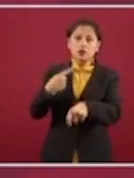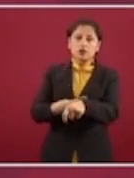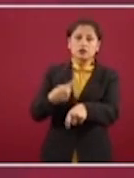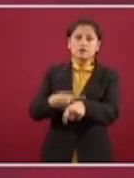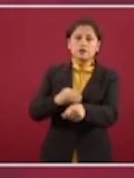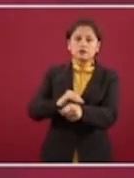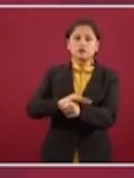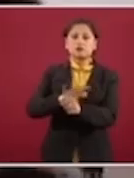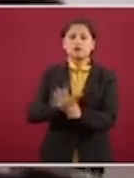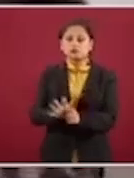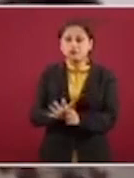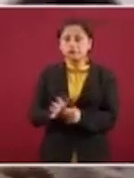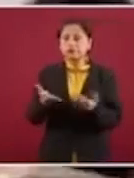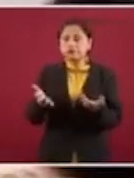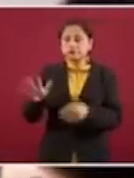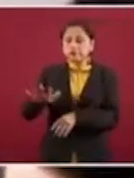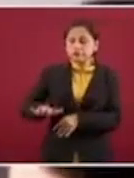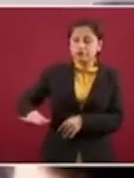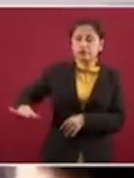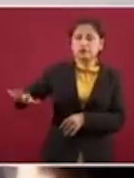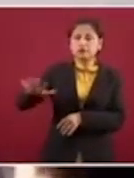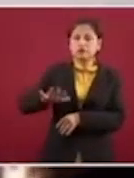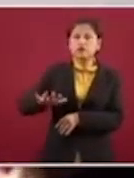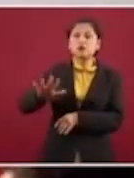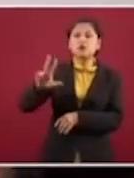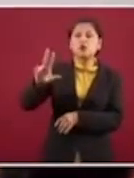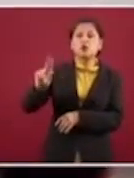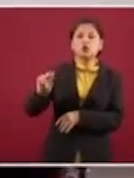en 80 hospitales